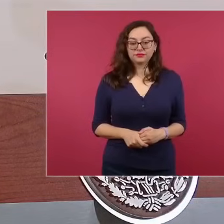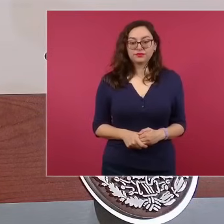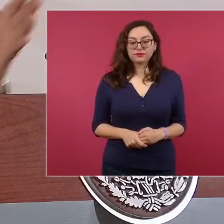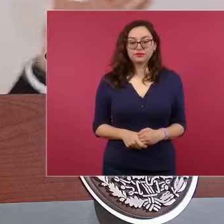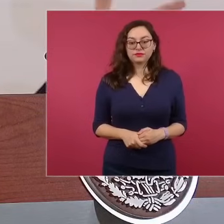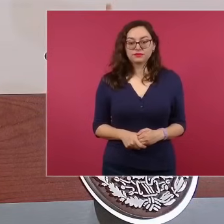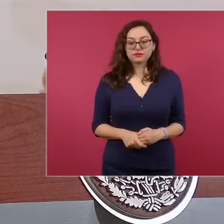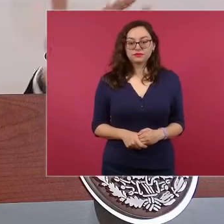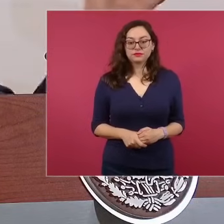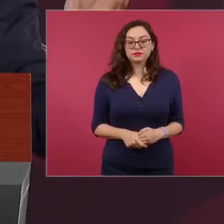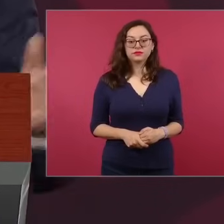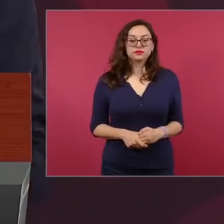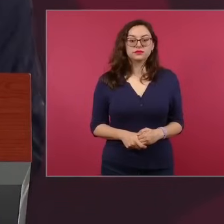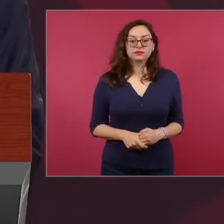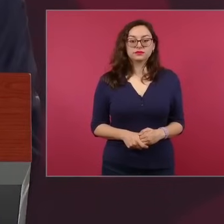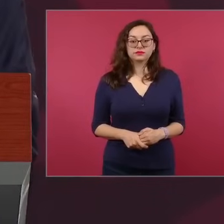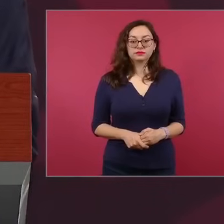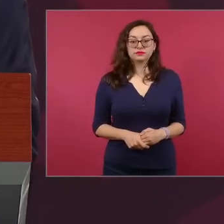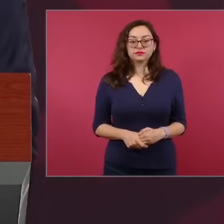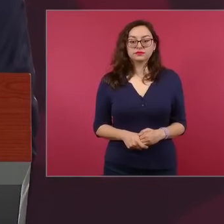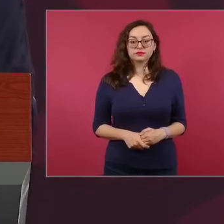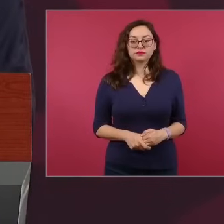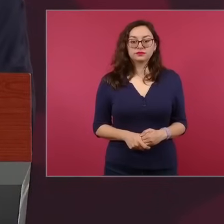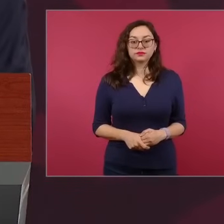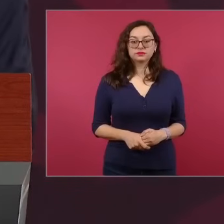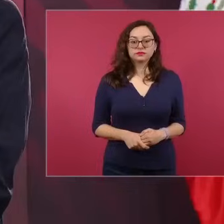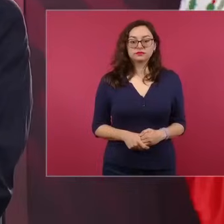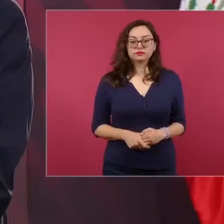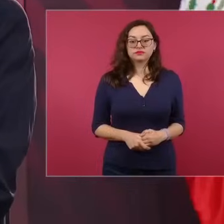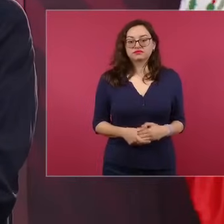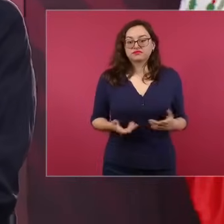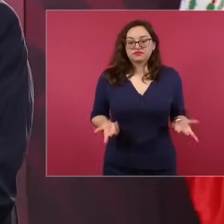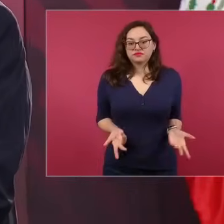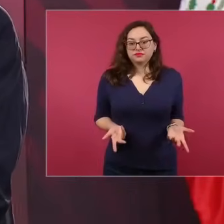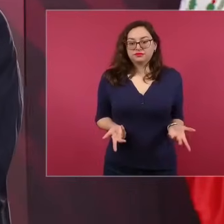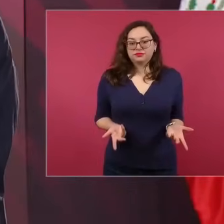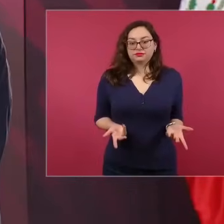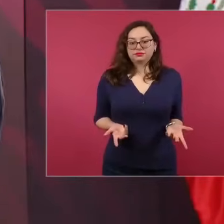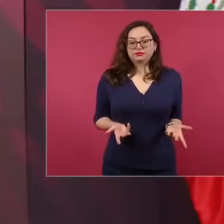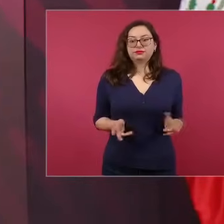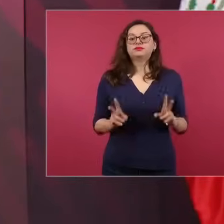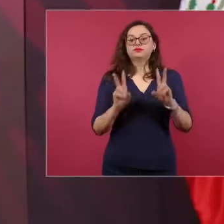Lo estamos viendo con lo de presidente narco, ¿no?